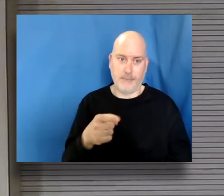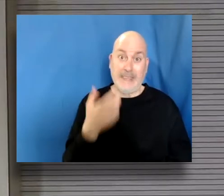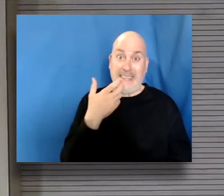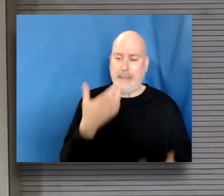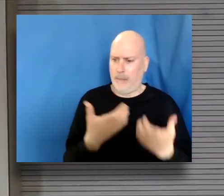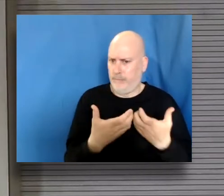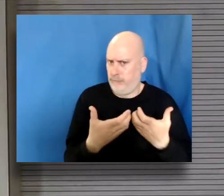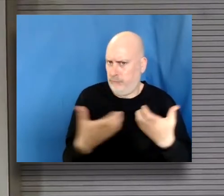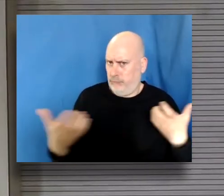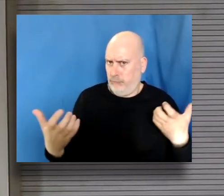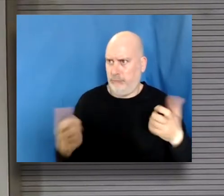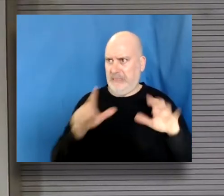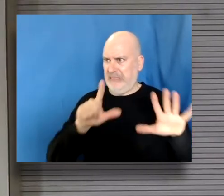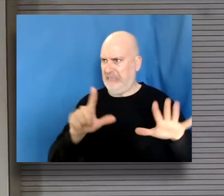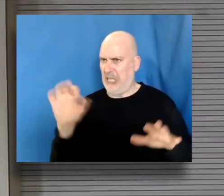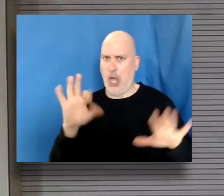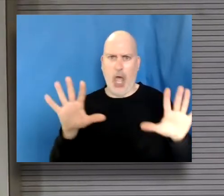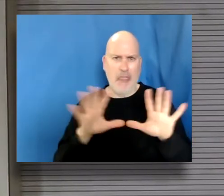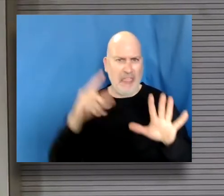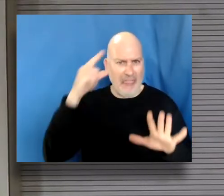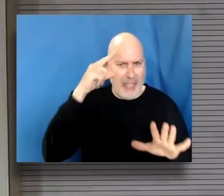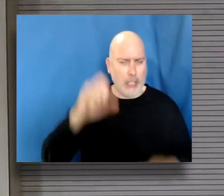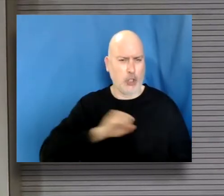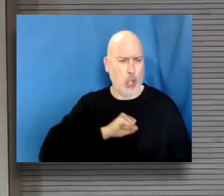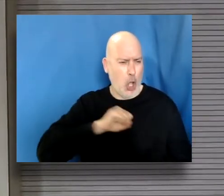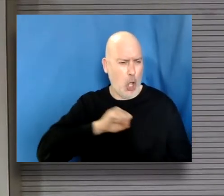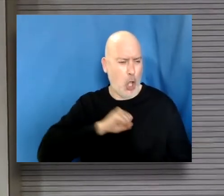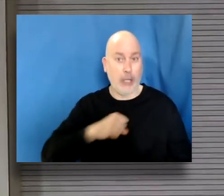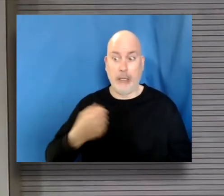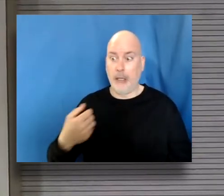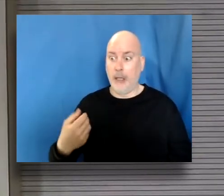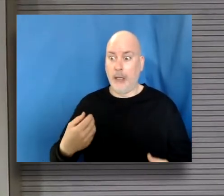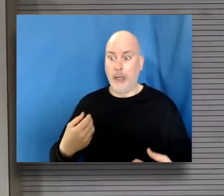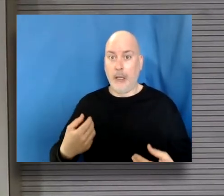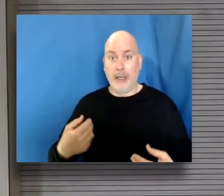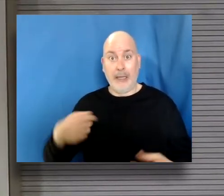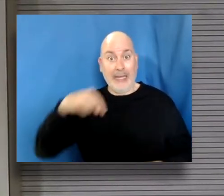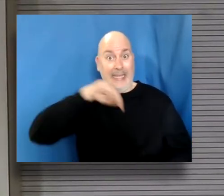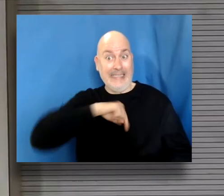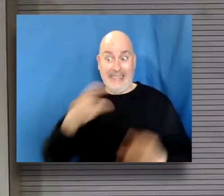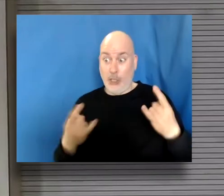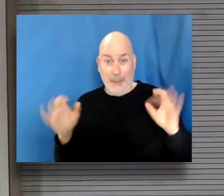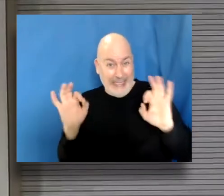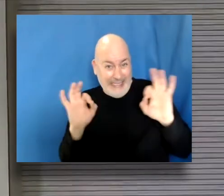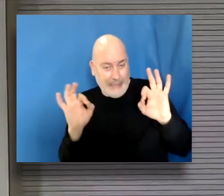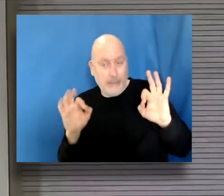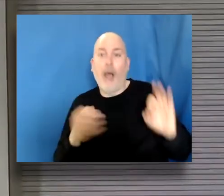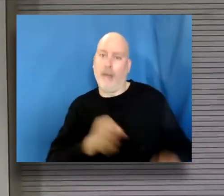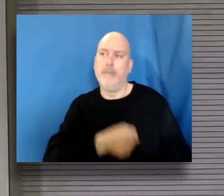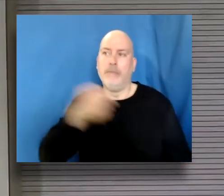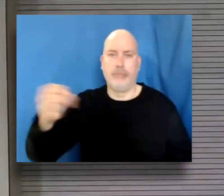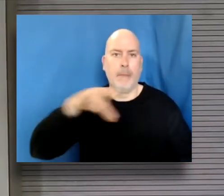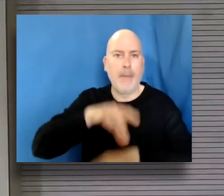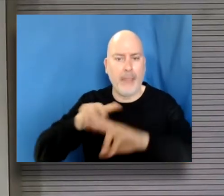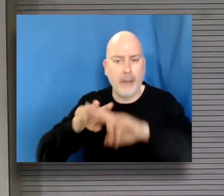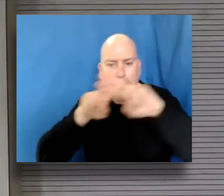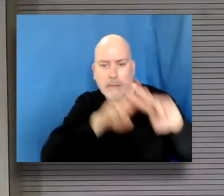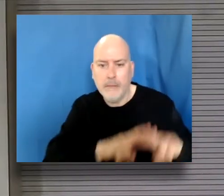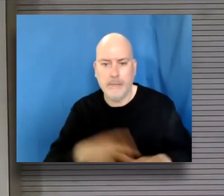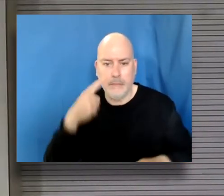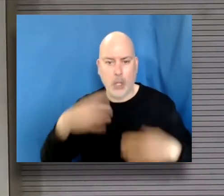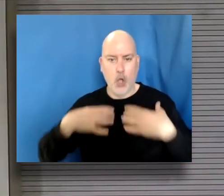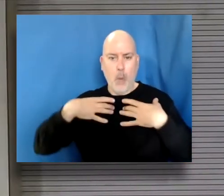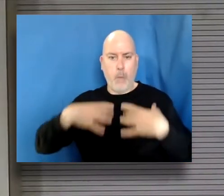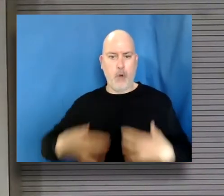muchos días, 7, 10 días con una tos sin ningún otro síntoma, hay que explorarlo para ver que realmente pues a nivel pulmonar no hay